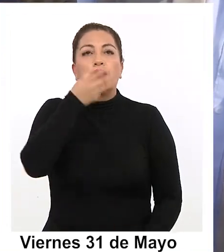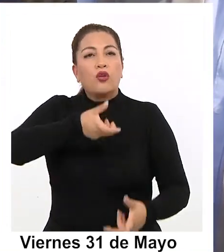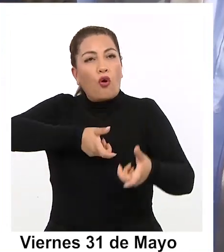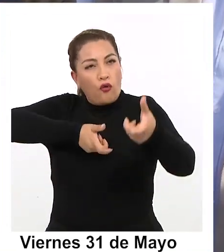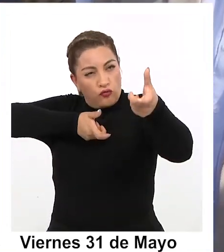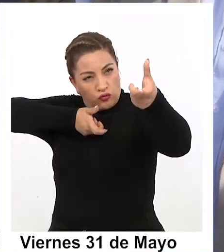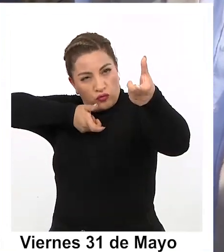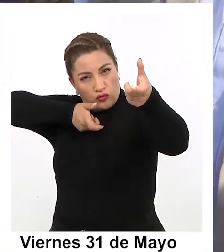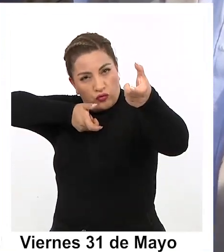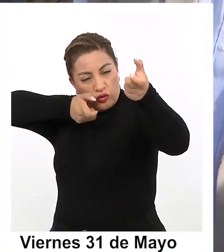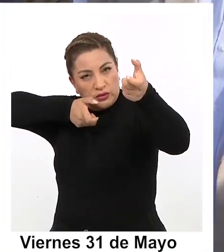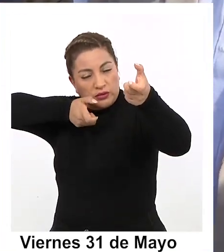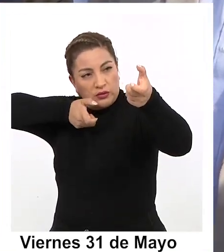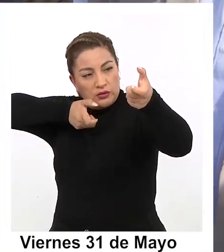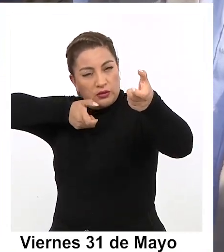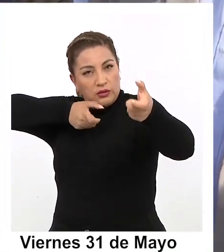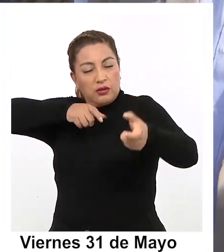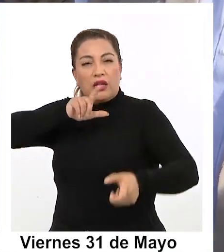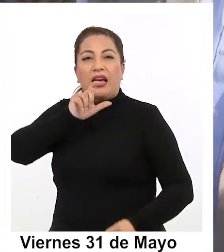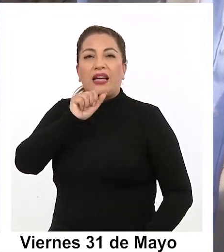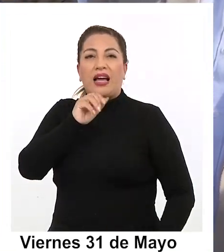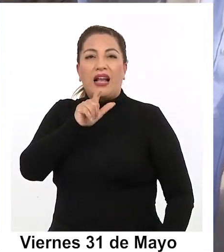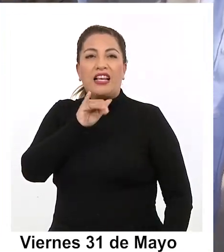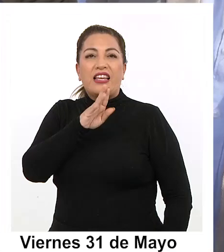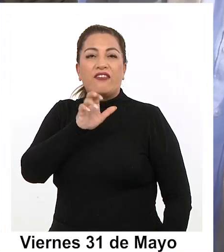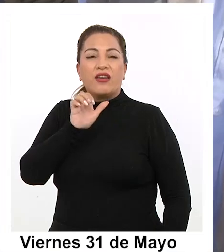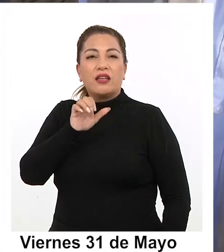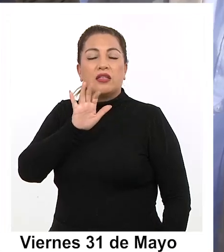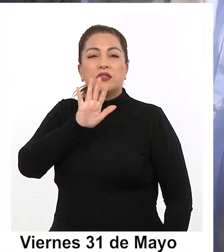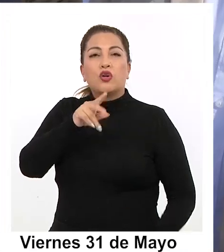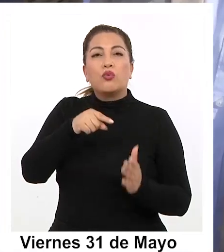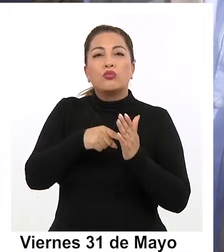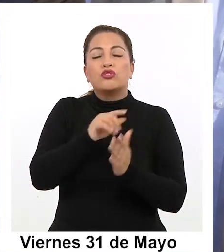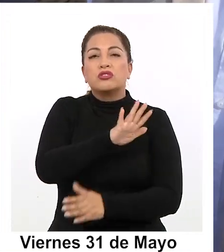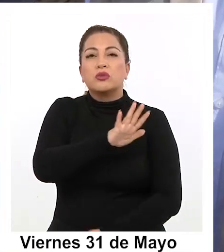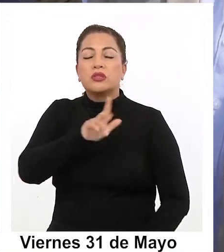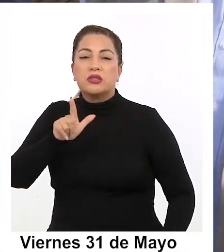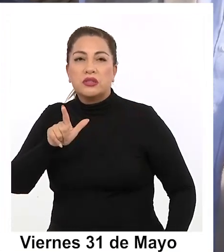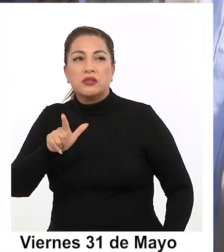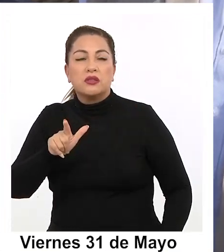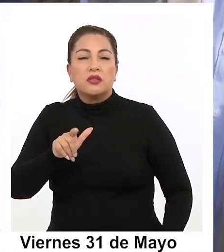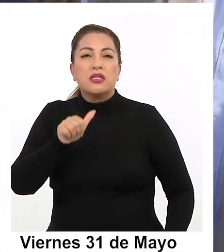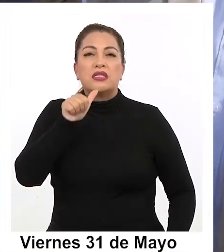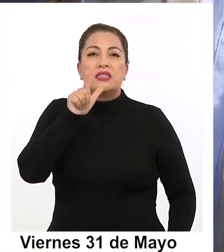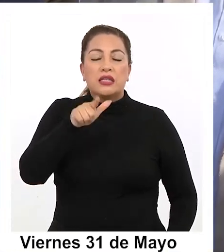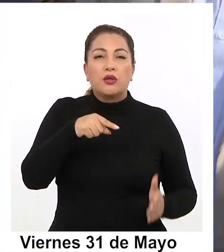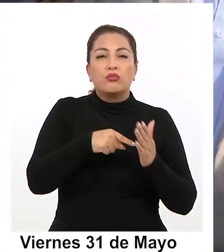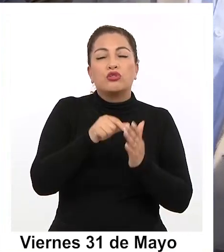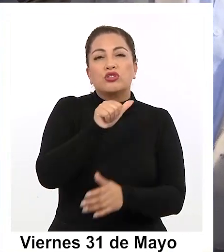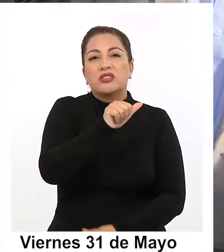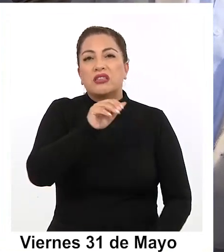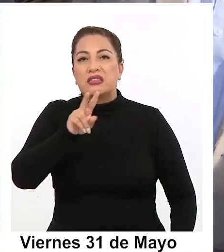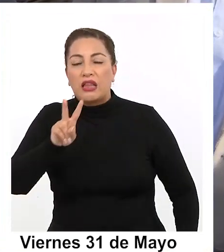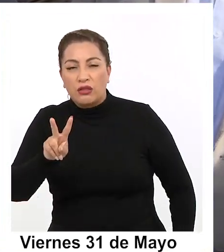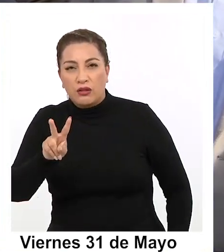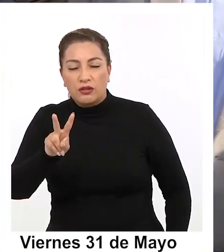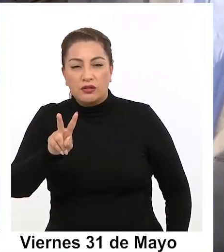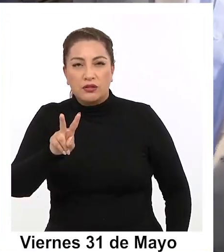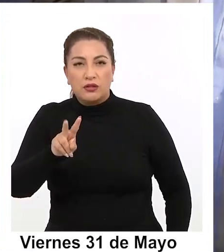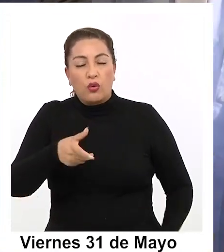fusiles calibre 5.56 calibre 7.62 y un